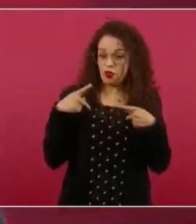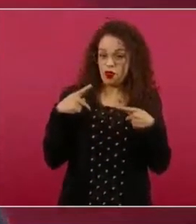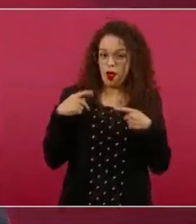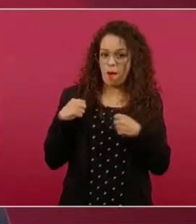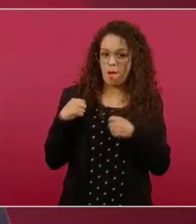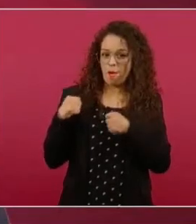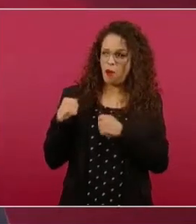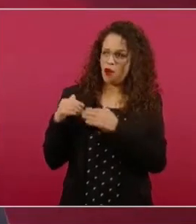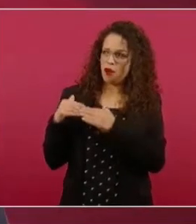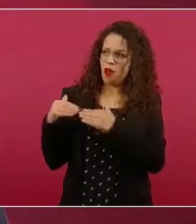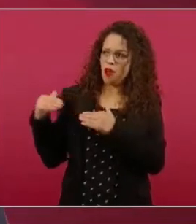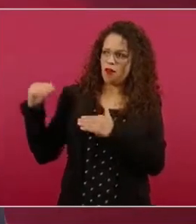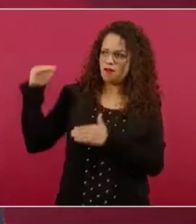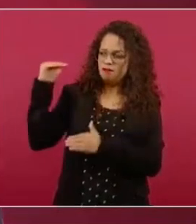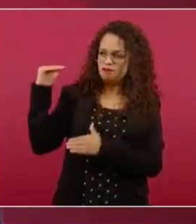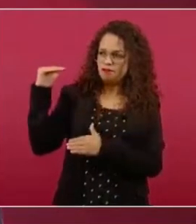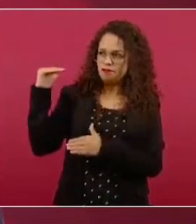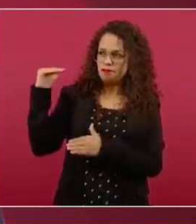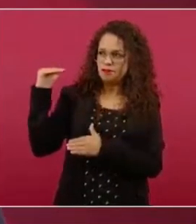que por influyentismo,